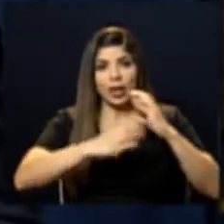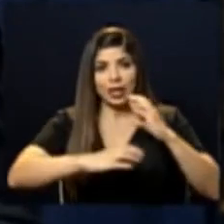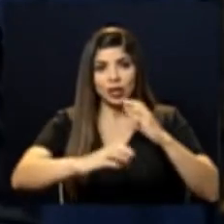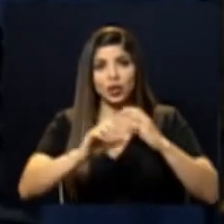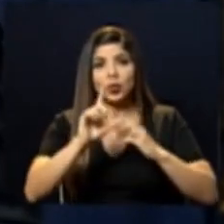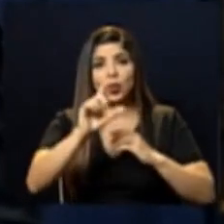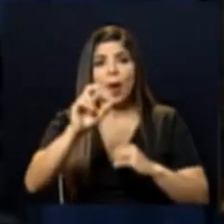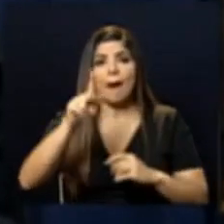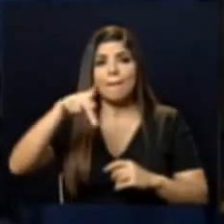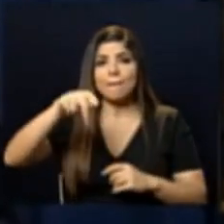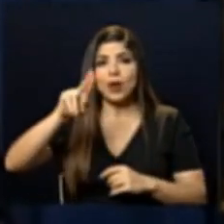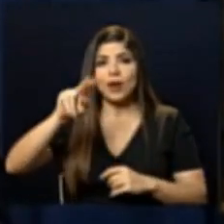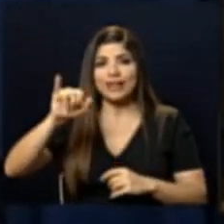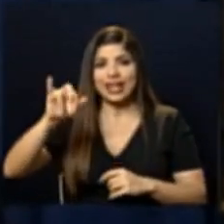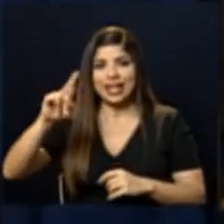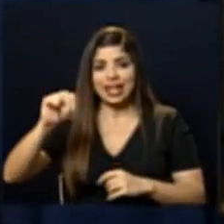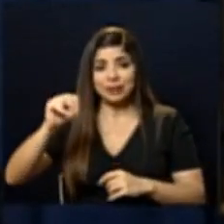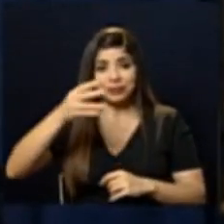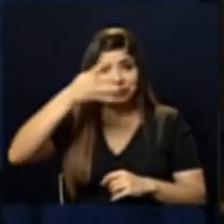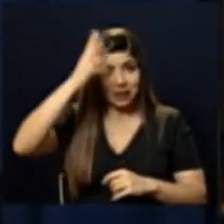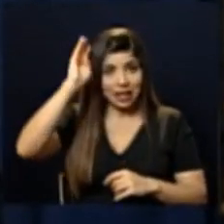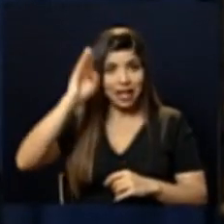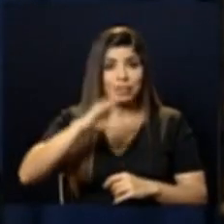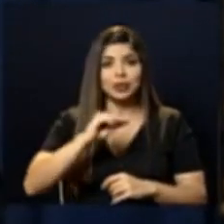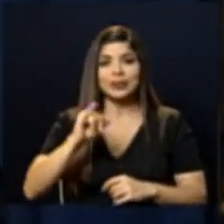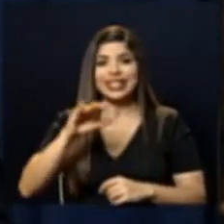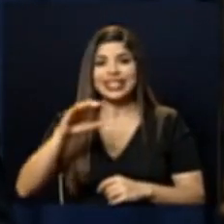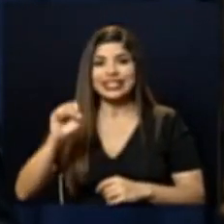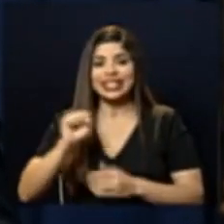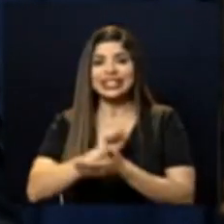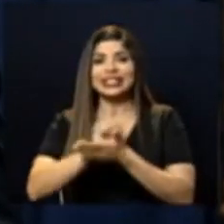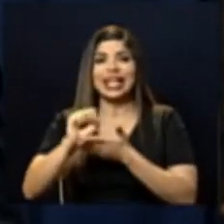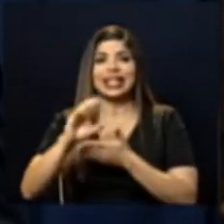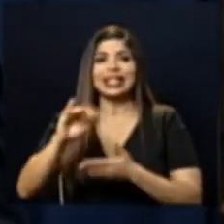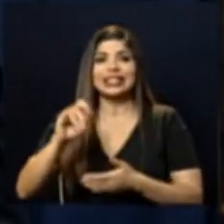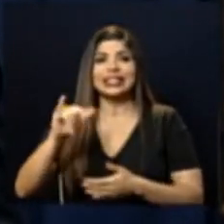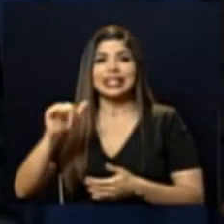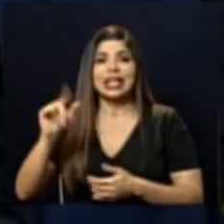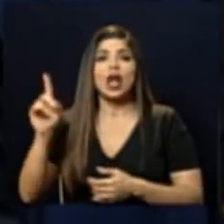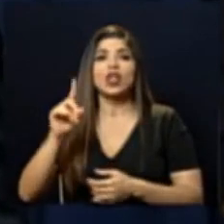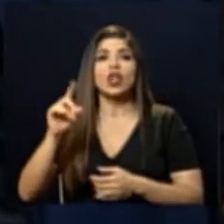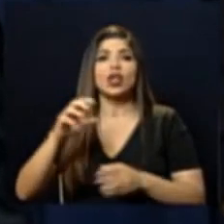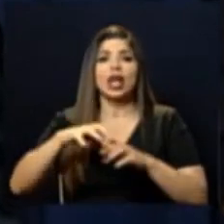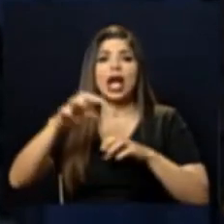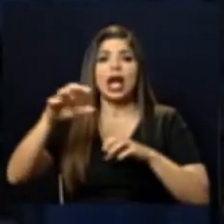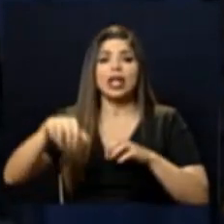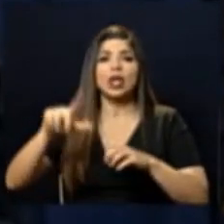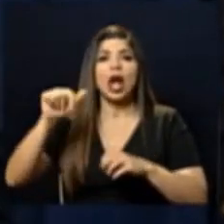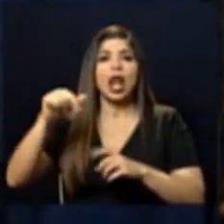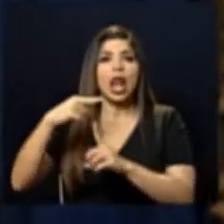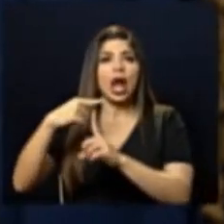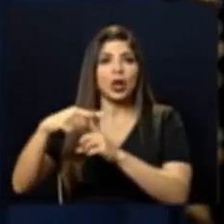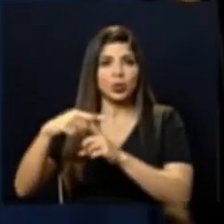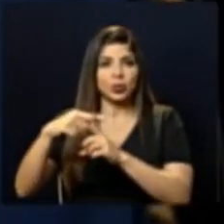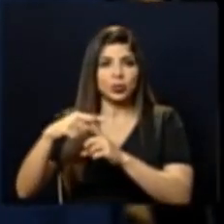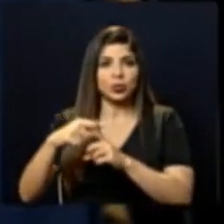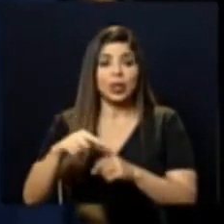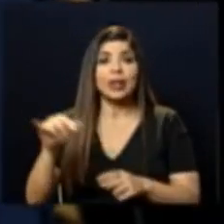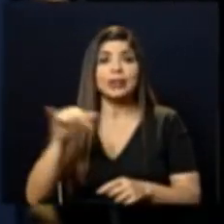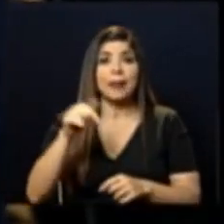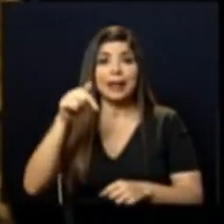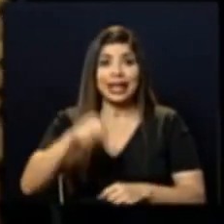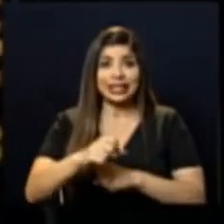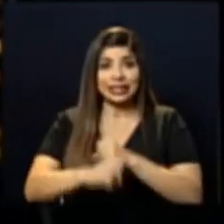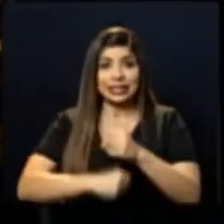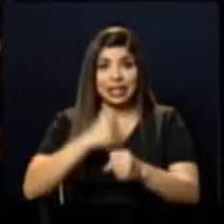El Porvenir, El Gallo y Belice de Santa Cecilia en el Cantón de la Cruz. Además, este